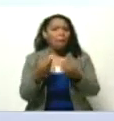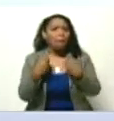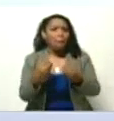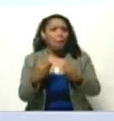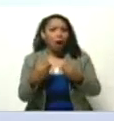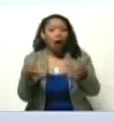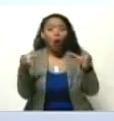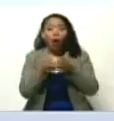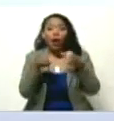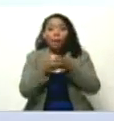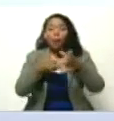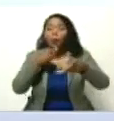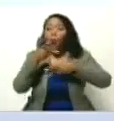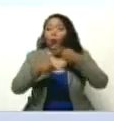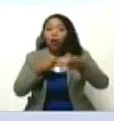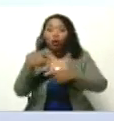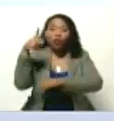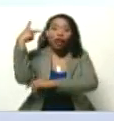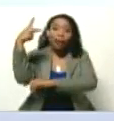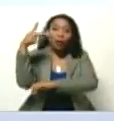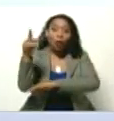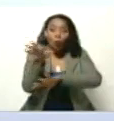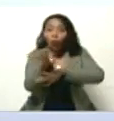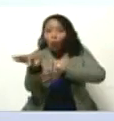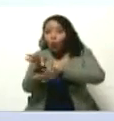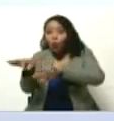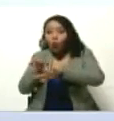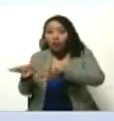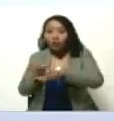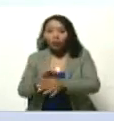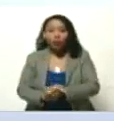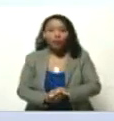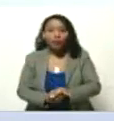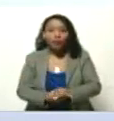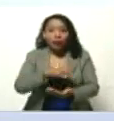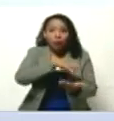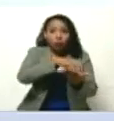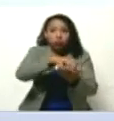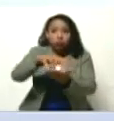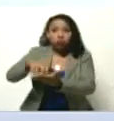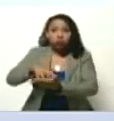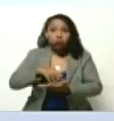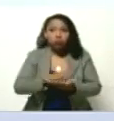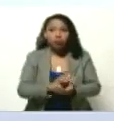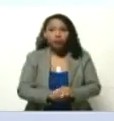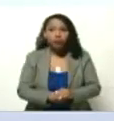los equipos políticos, parroquiales, municipales y estadales.